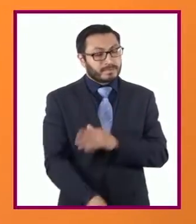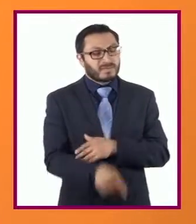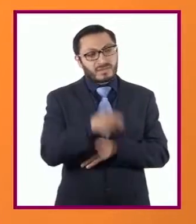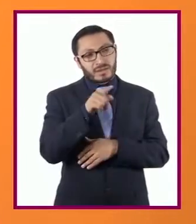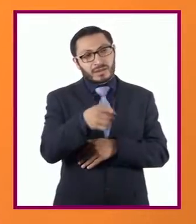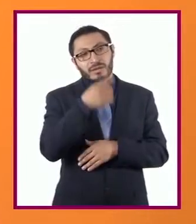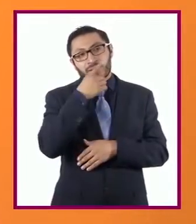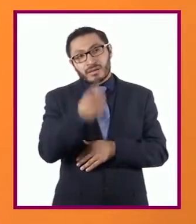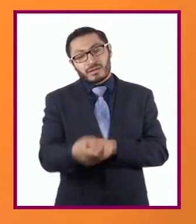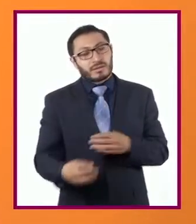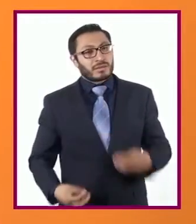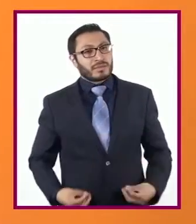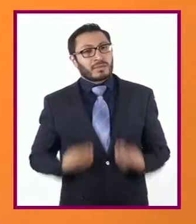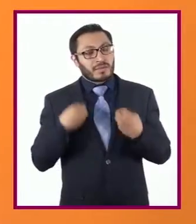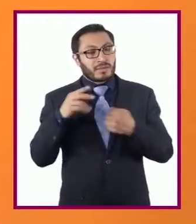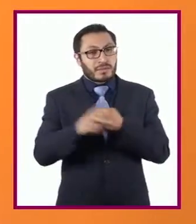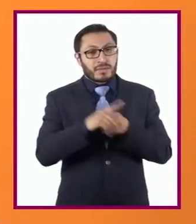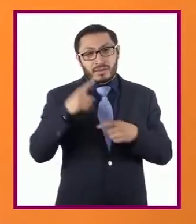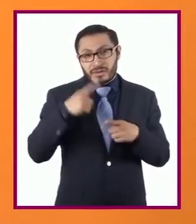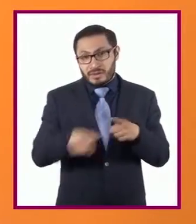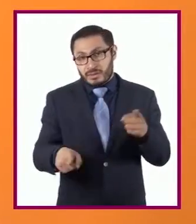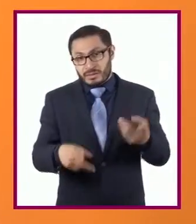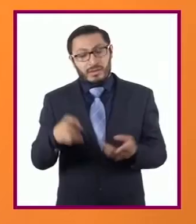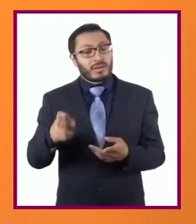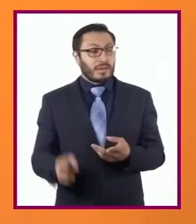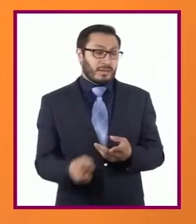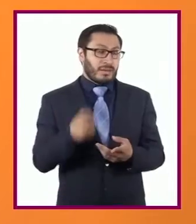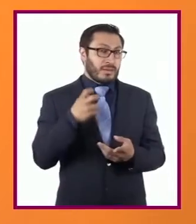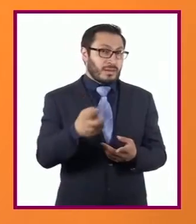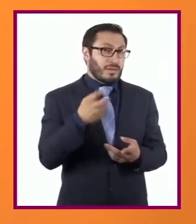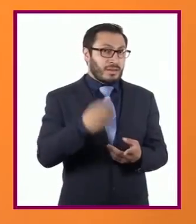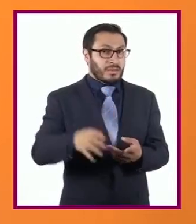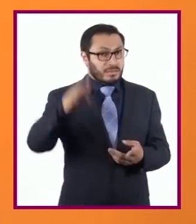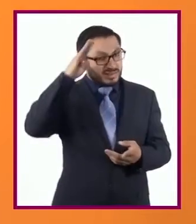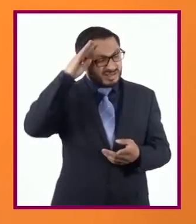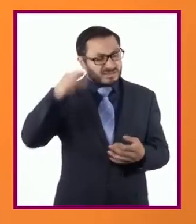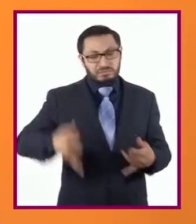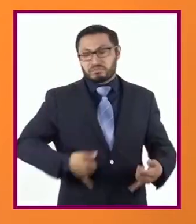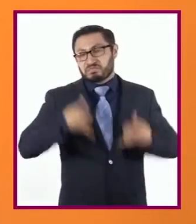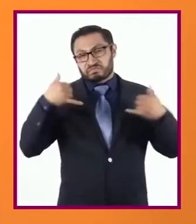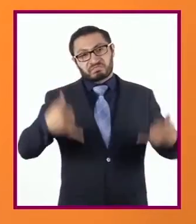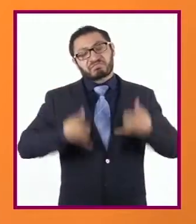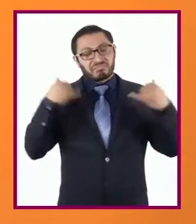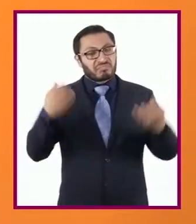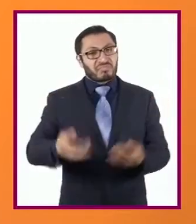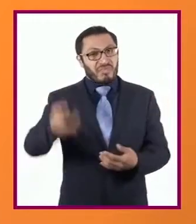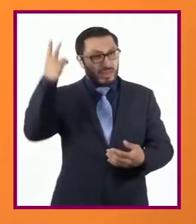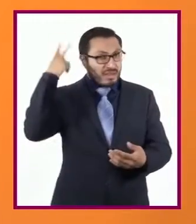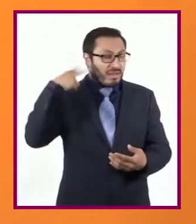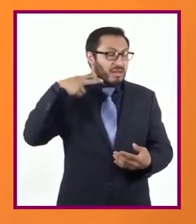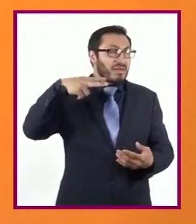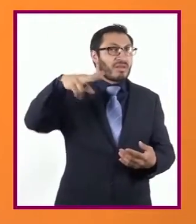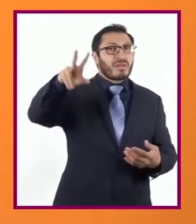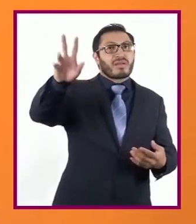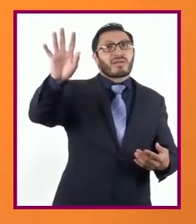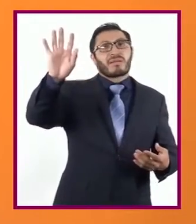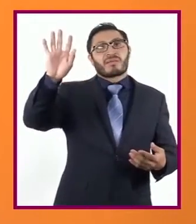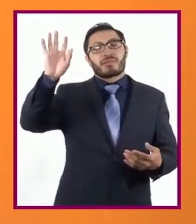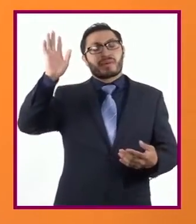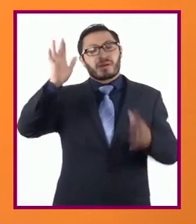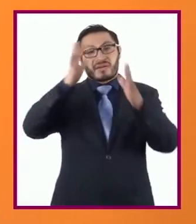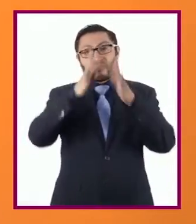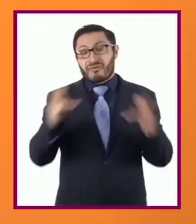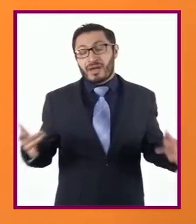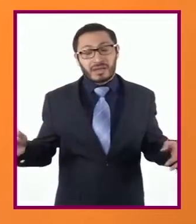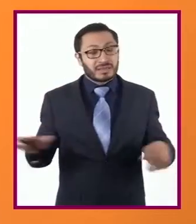poner sobre vivir en otro país, vamos a pensar que un adolescente quiere viajar a Francia, porque quiere vivir en Francia, porque